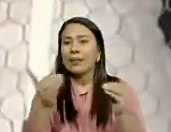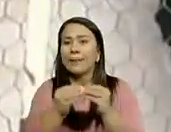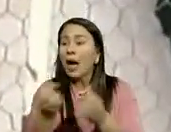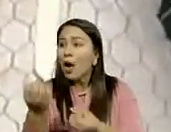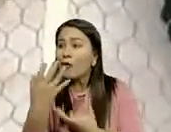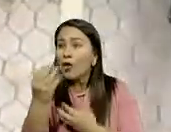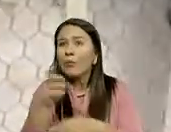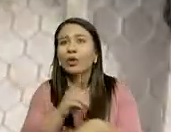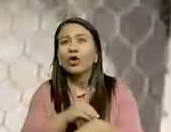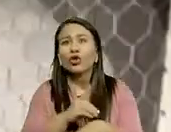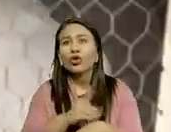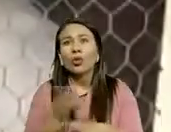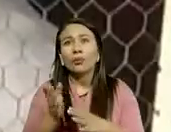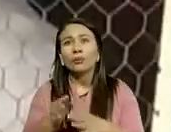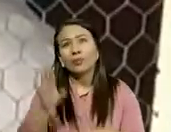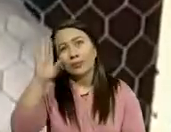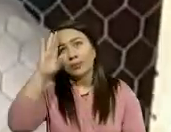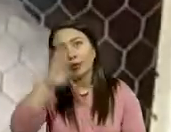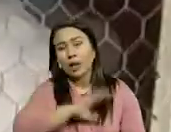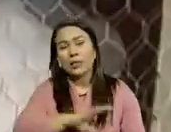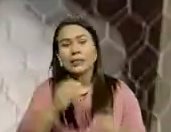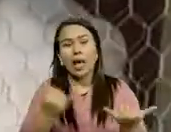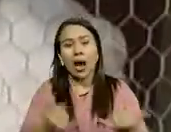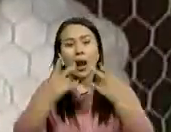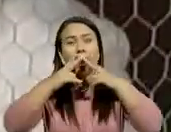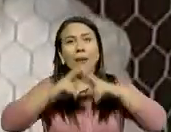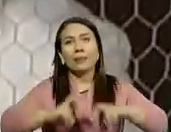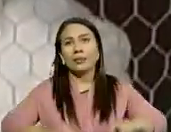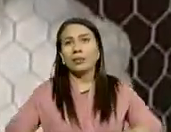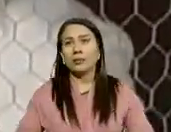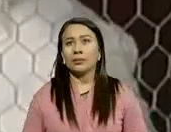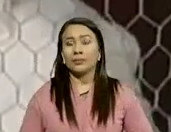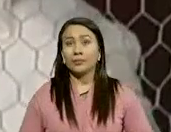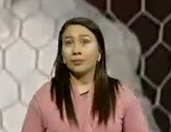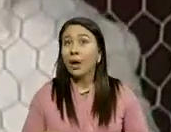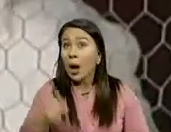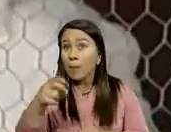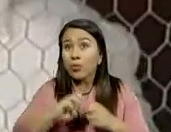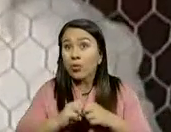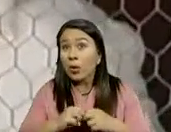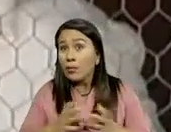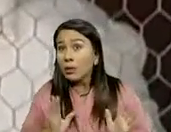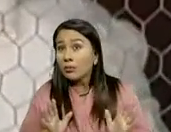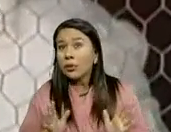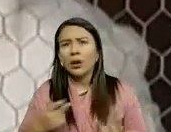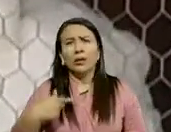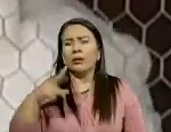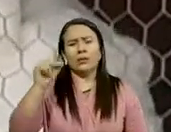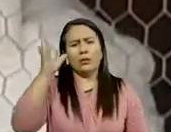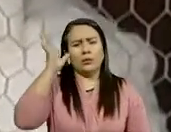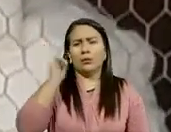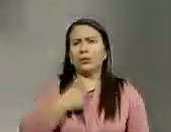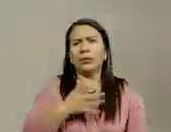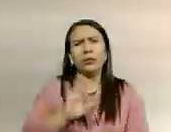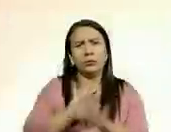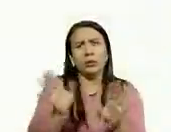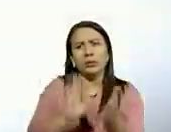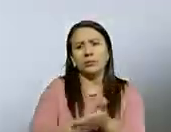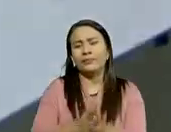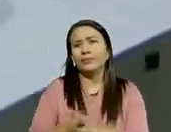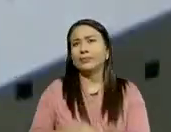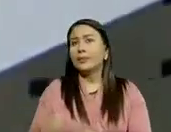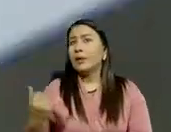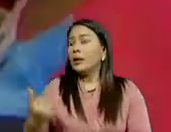patología y criminalística, ¿sí? Eso está en investigación, mi amor. ¿No se cometió negligencia aquí? Yo creo que no. No es